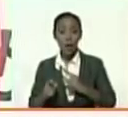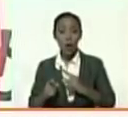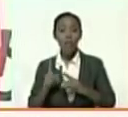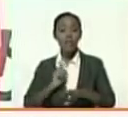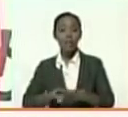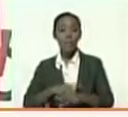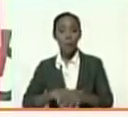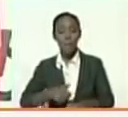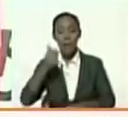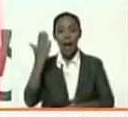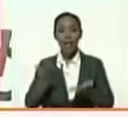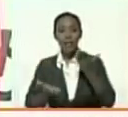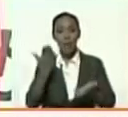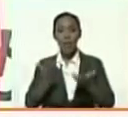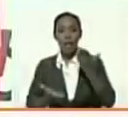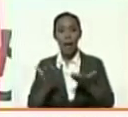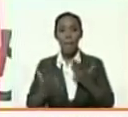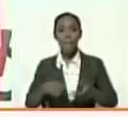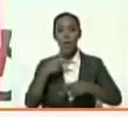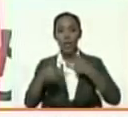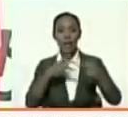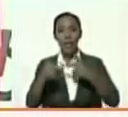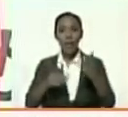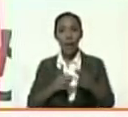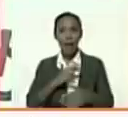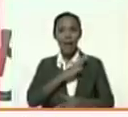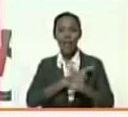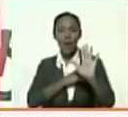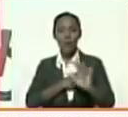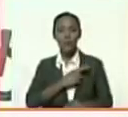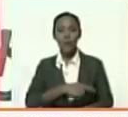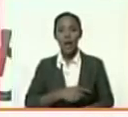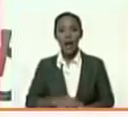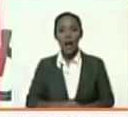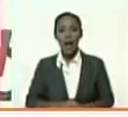política de la región. Para que tú veas, Correa